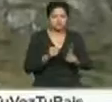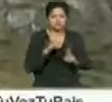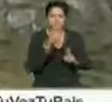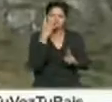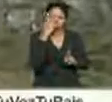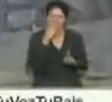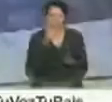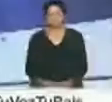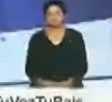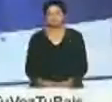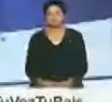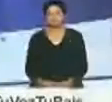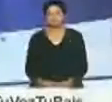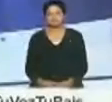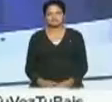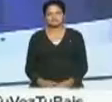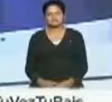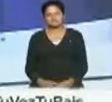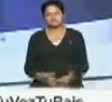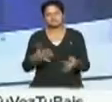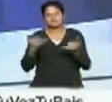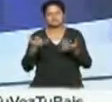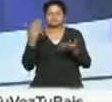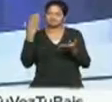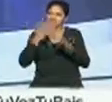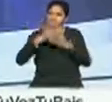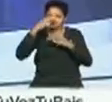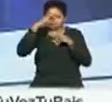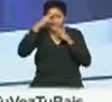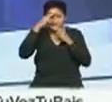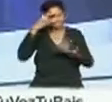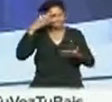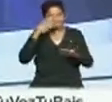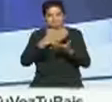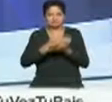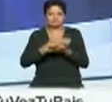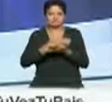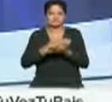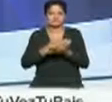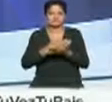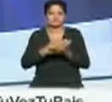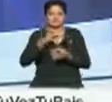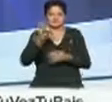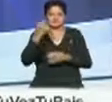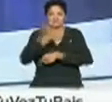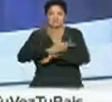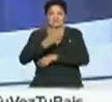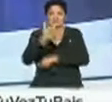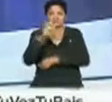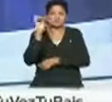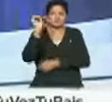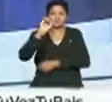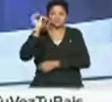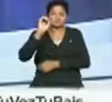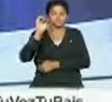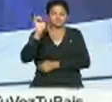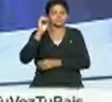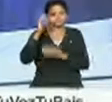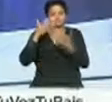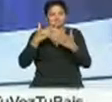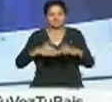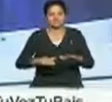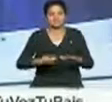nacional. Con esto finalizamos la emisión estelar de su noticiero ciudadano de este jueves 13 de octubre.